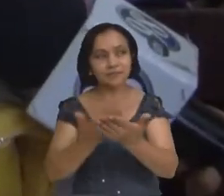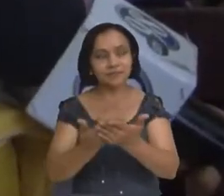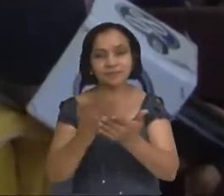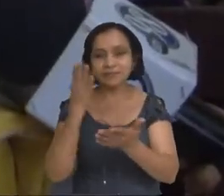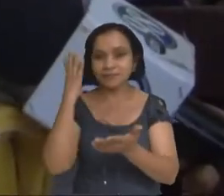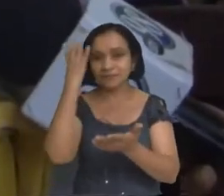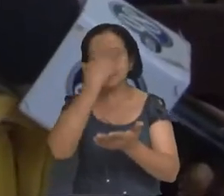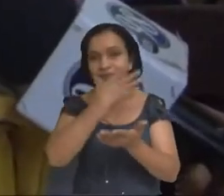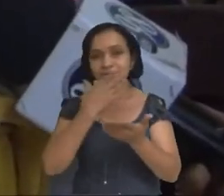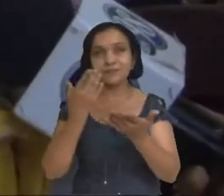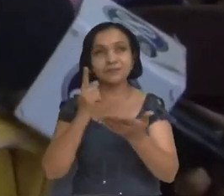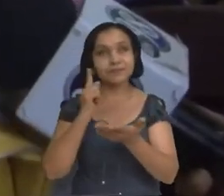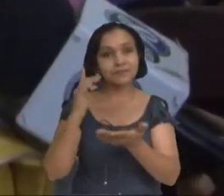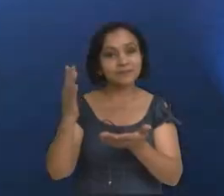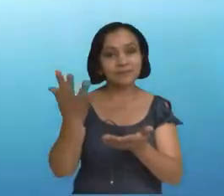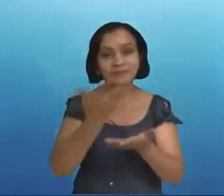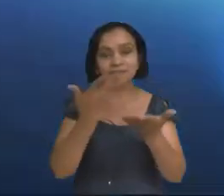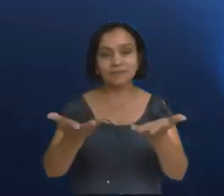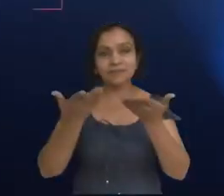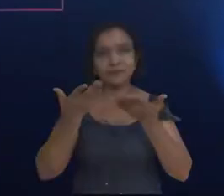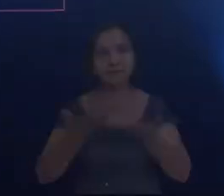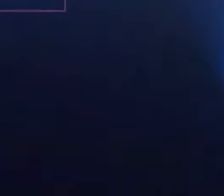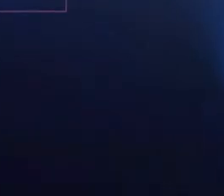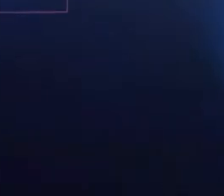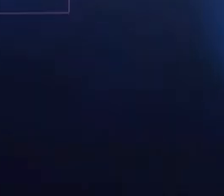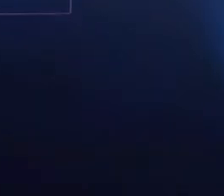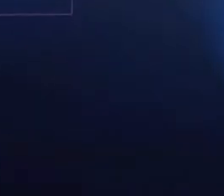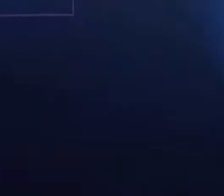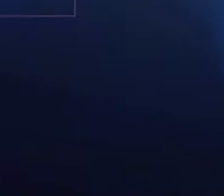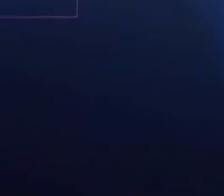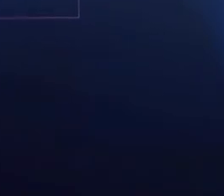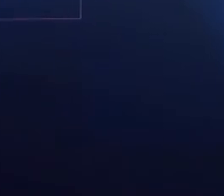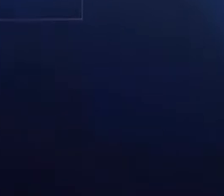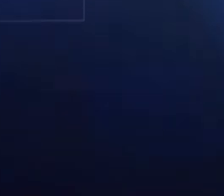y todo lo que me dieron también.